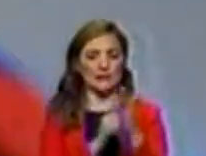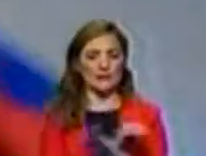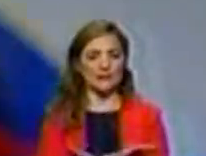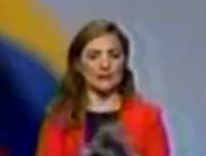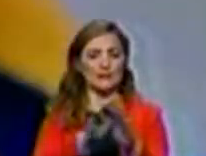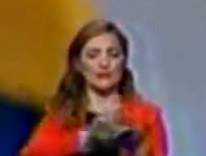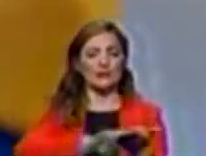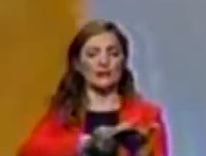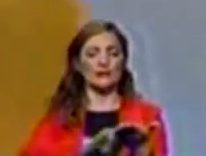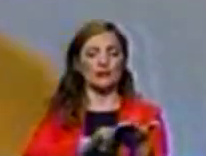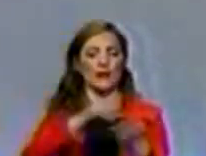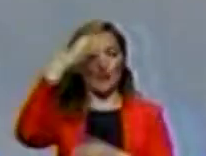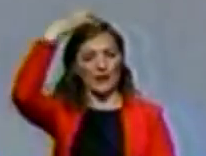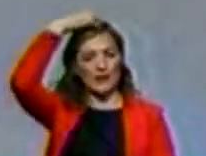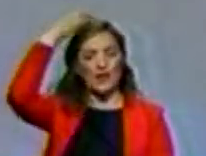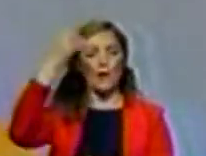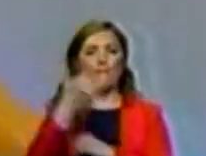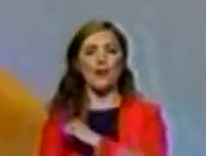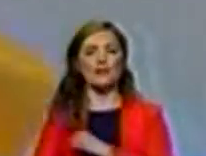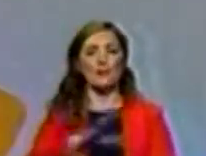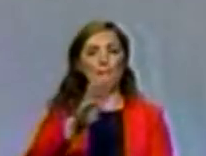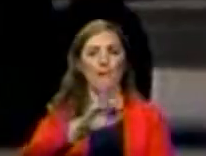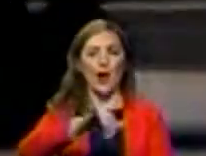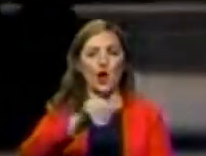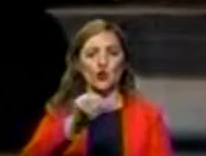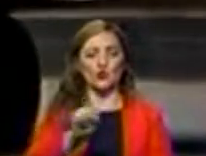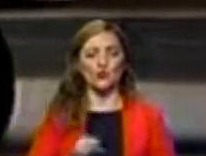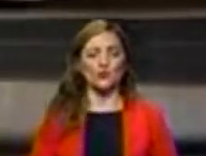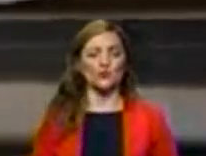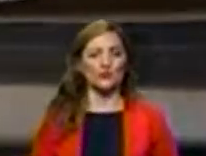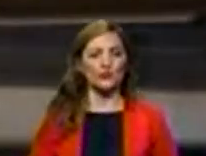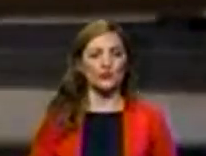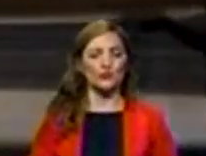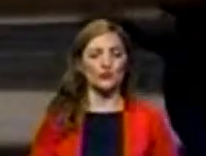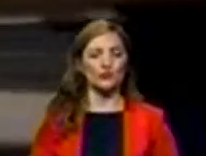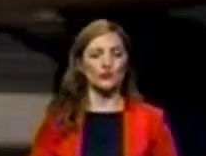con una reunión con los reyes de los Países Bajos. María Gracia Acosta, 24 horas.